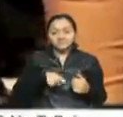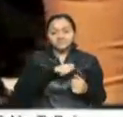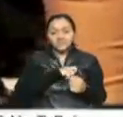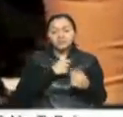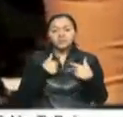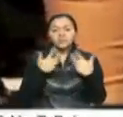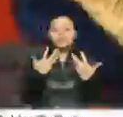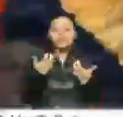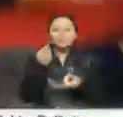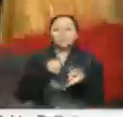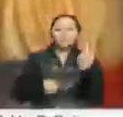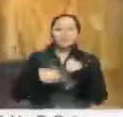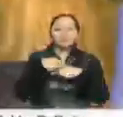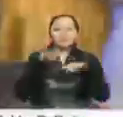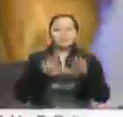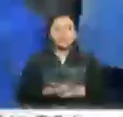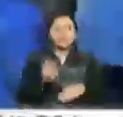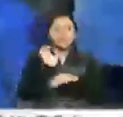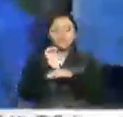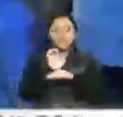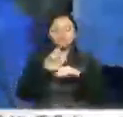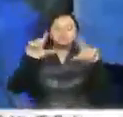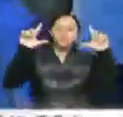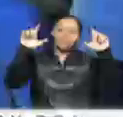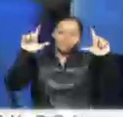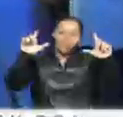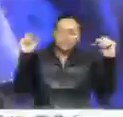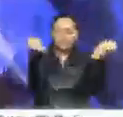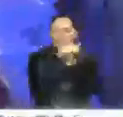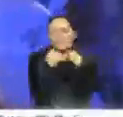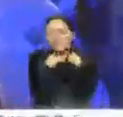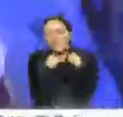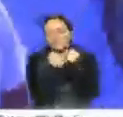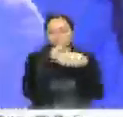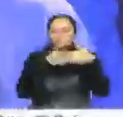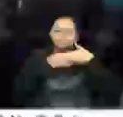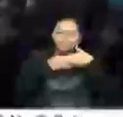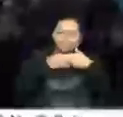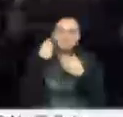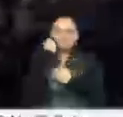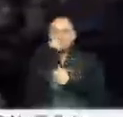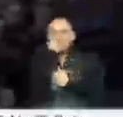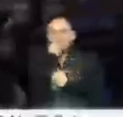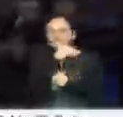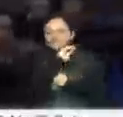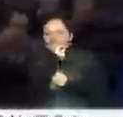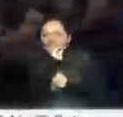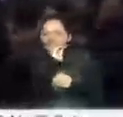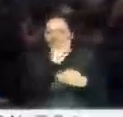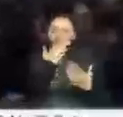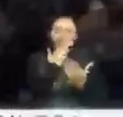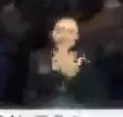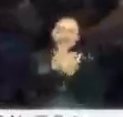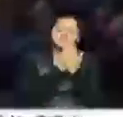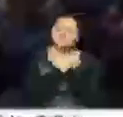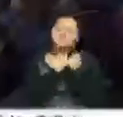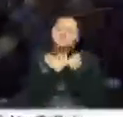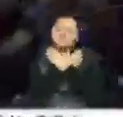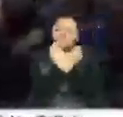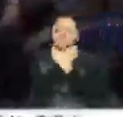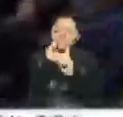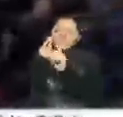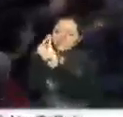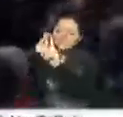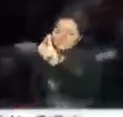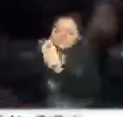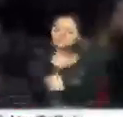con volver. Fotos, abrazos, estrechones de mano, saludos, agradecimientos son las muestras de afecto que